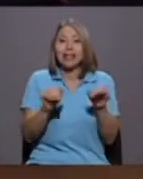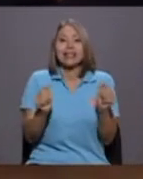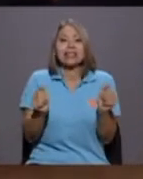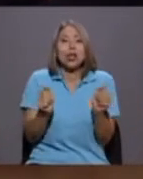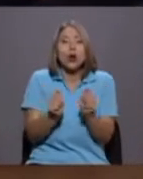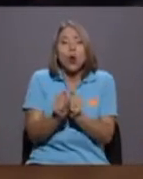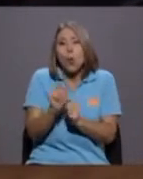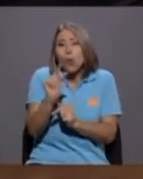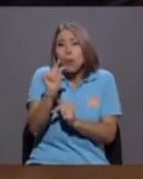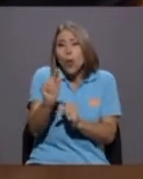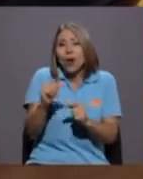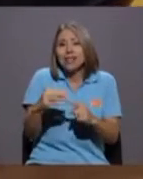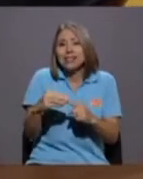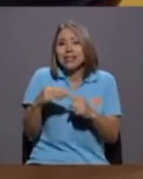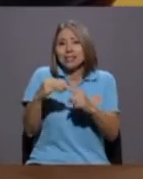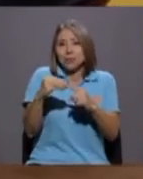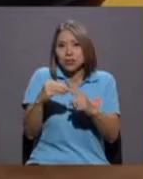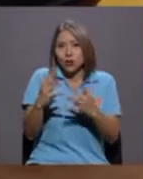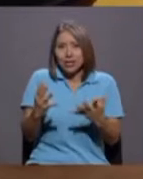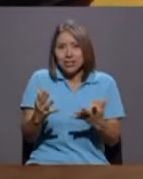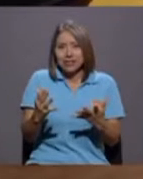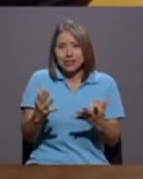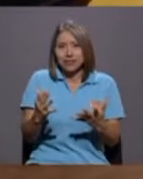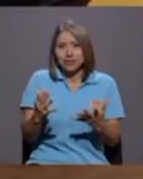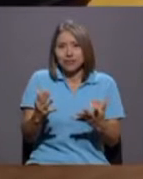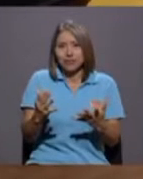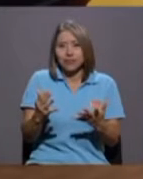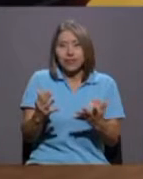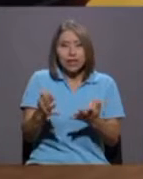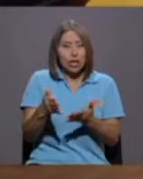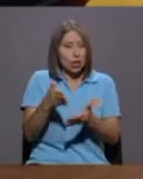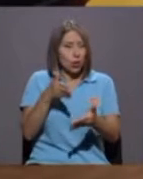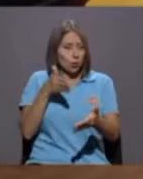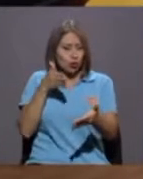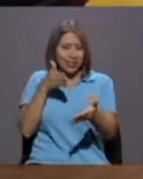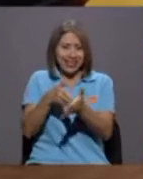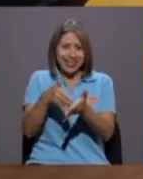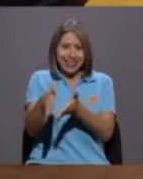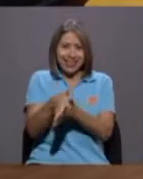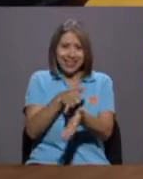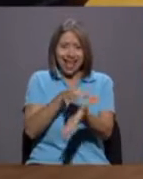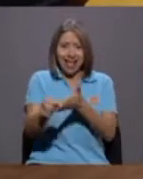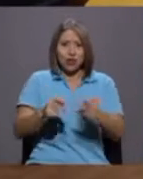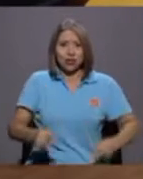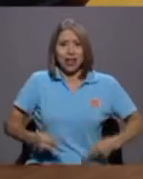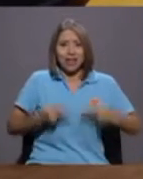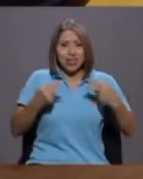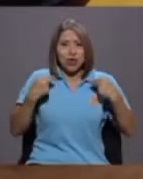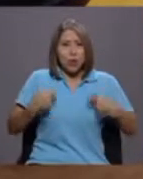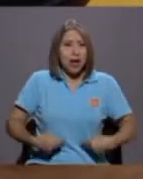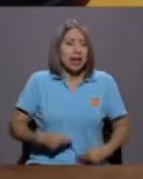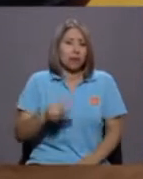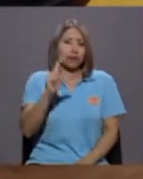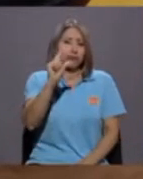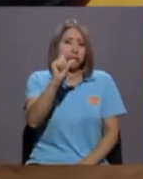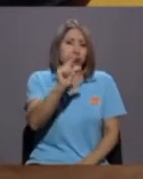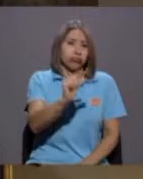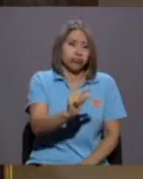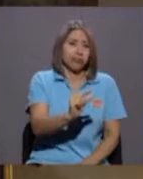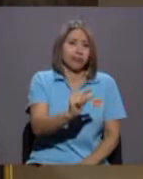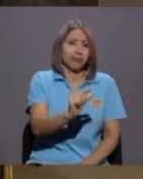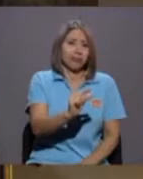excepciones, los daños a la vida humana son escasísimos y los daños a la